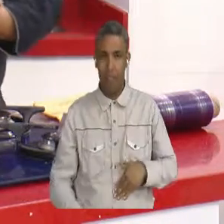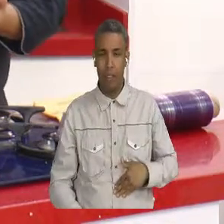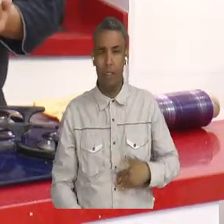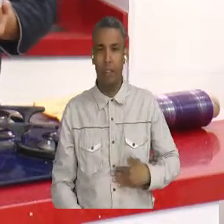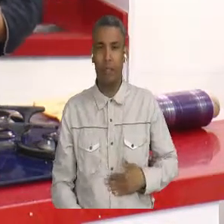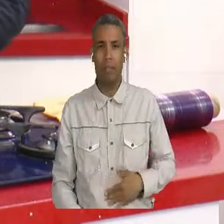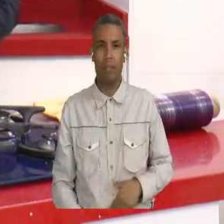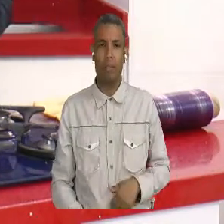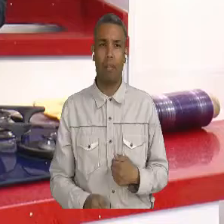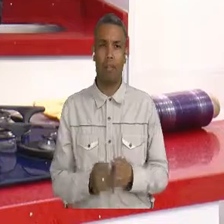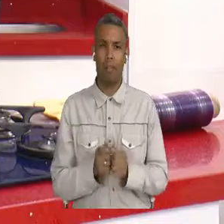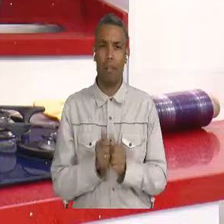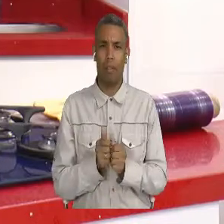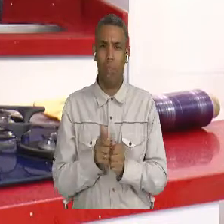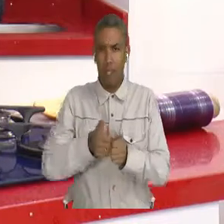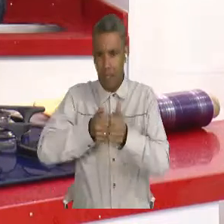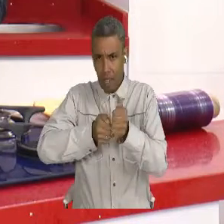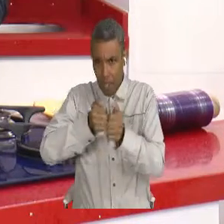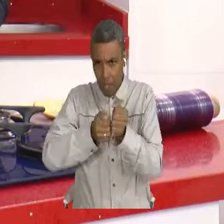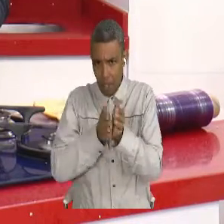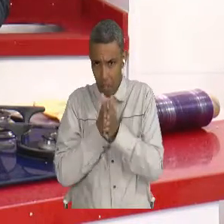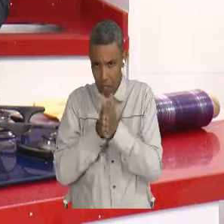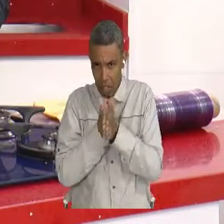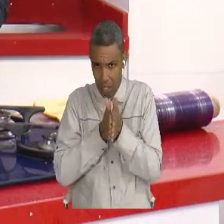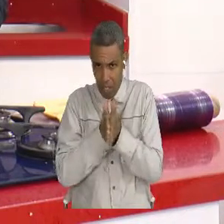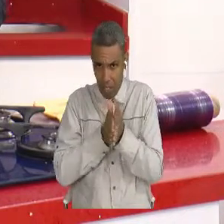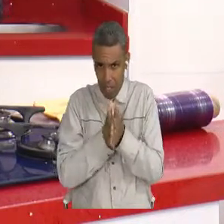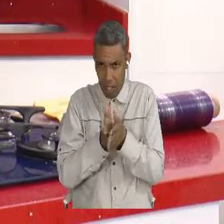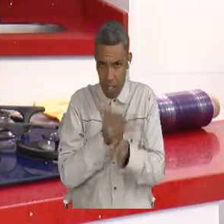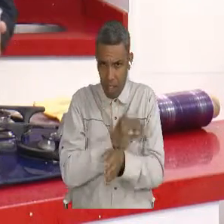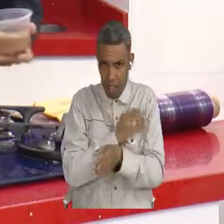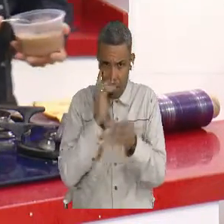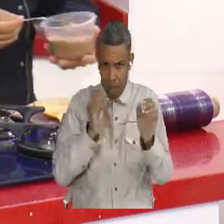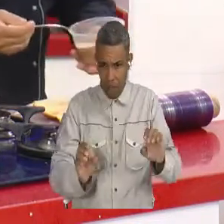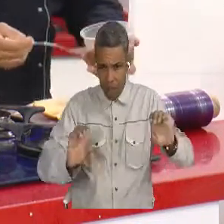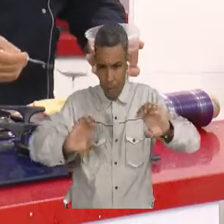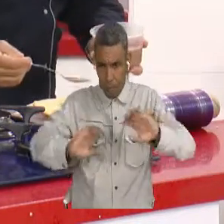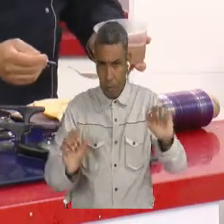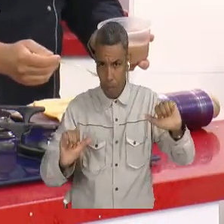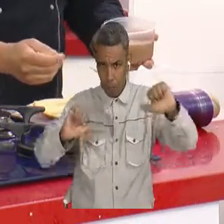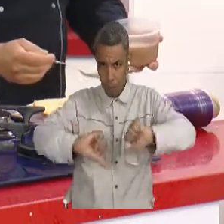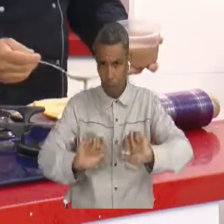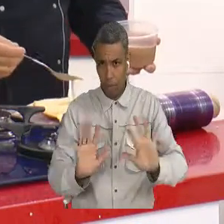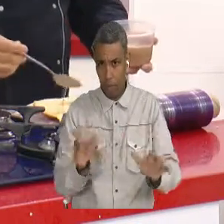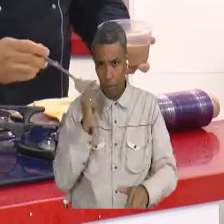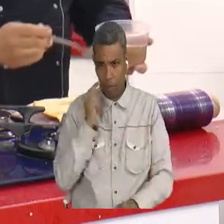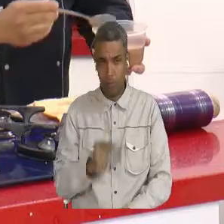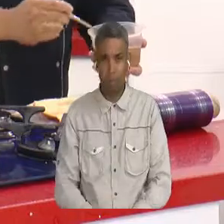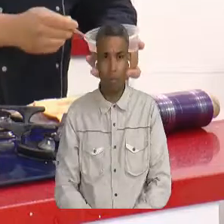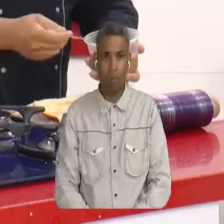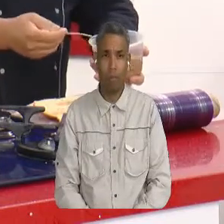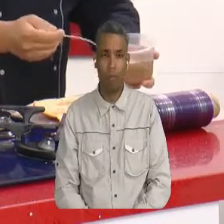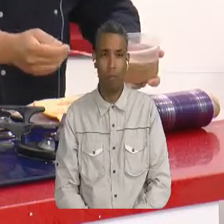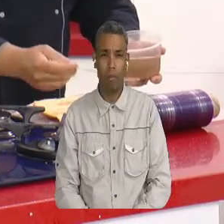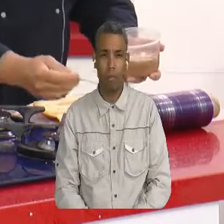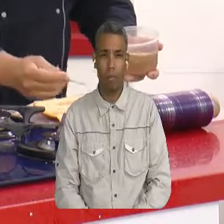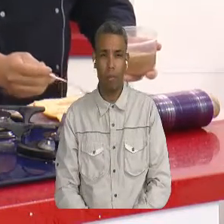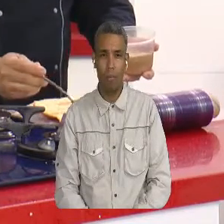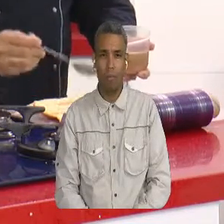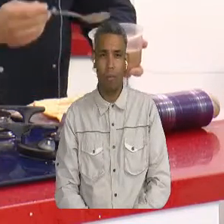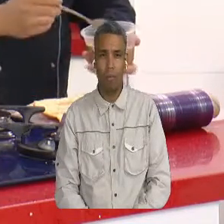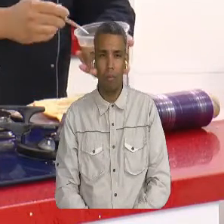achocolatada con Milo. Ya el recetario lo dijo los ingredientes. ¿Cuál es la idea? Humedecer.